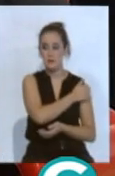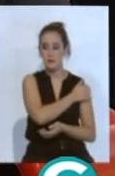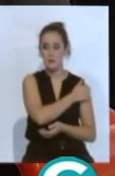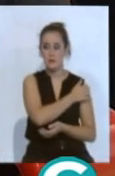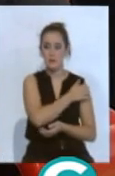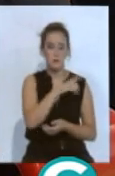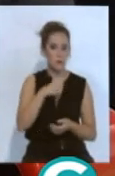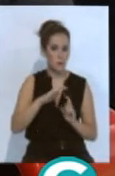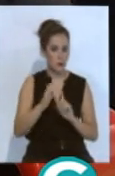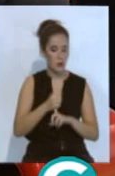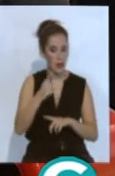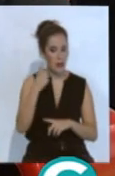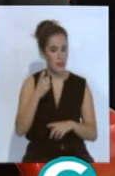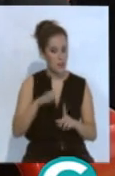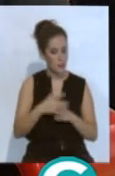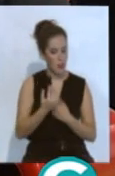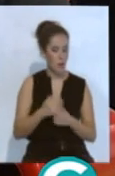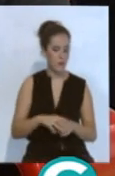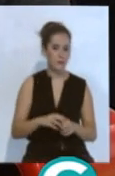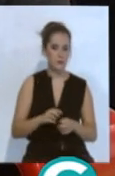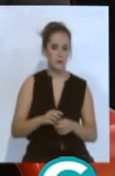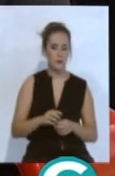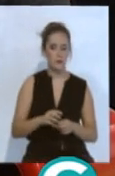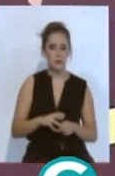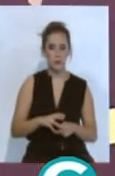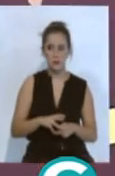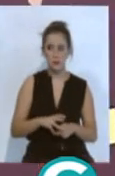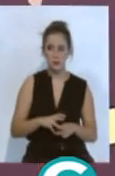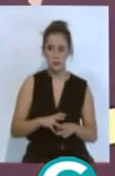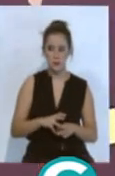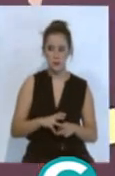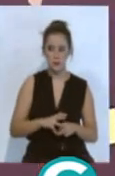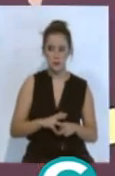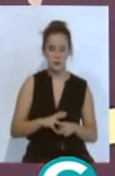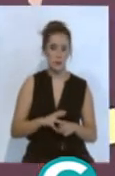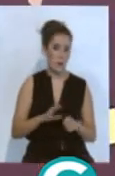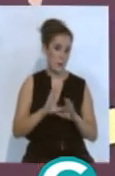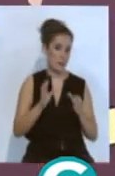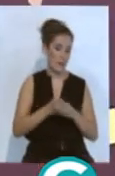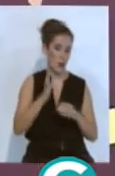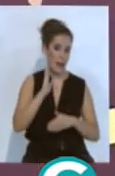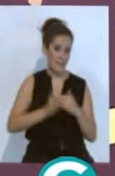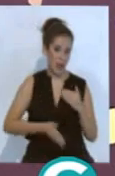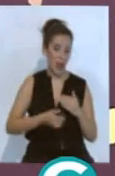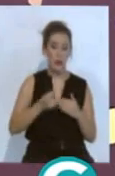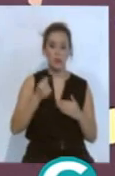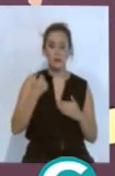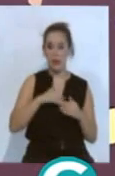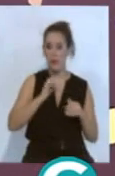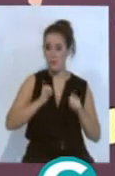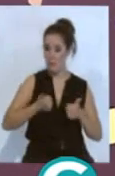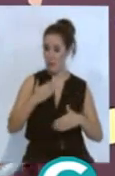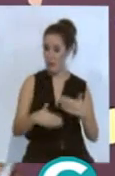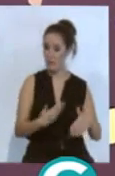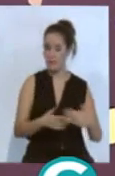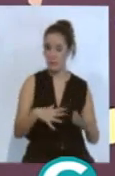lo que necesita la situación, en parte. Bueno, pues el Batallón Rébana... que ya entonces empieza a andar. Hubo alguien,